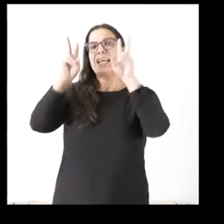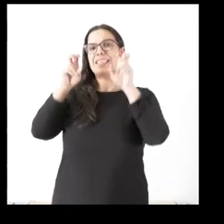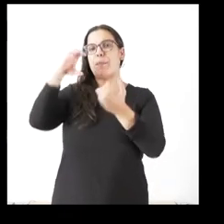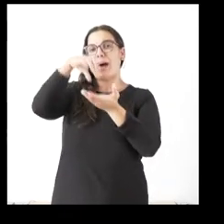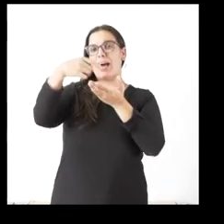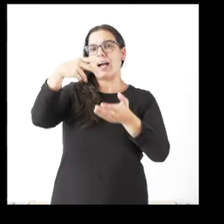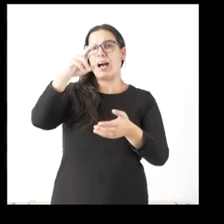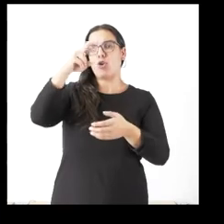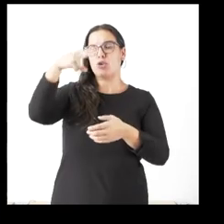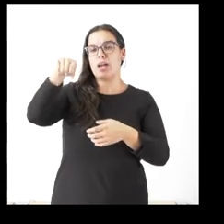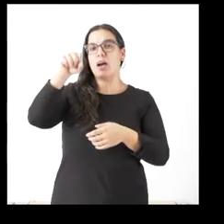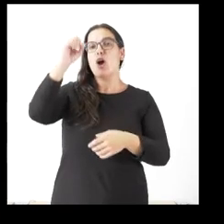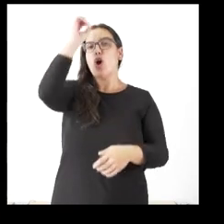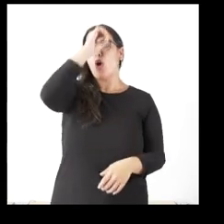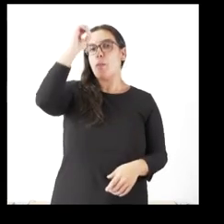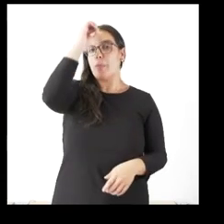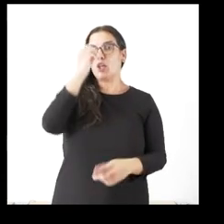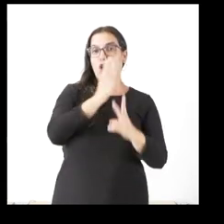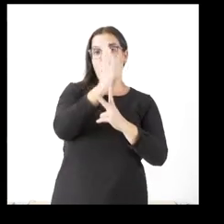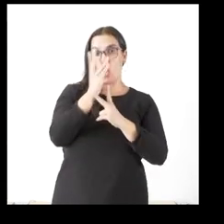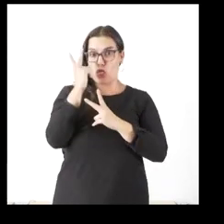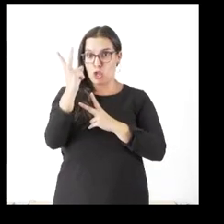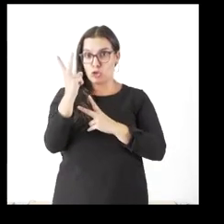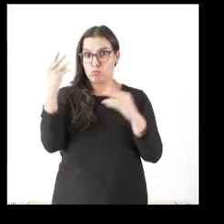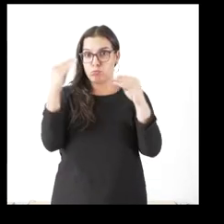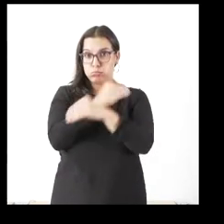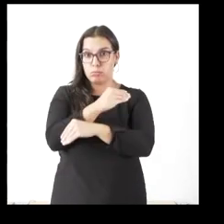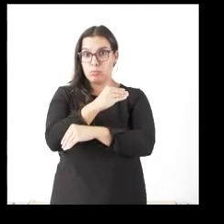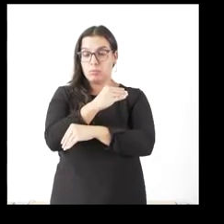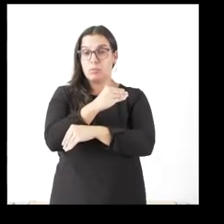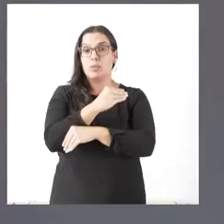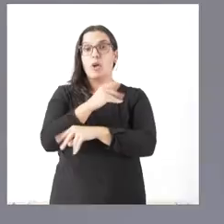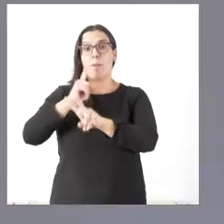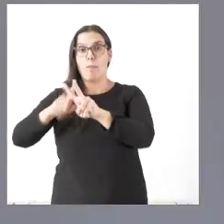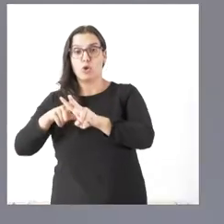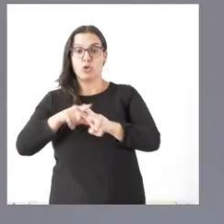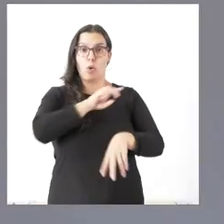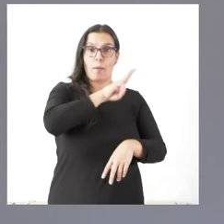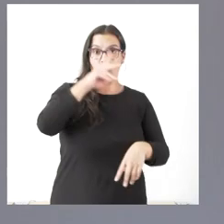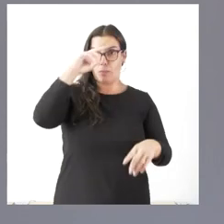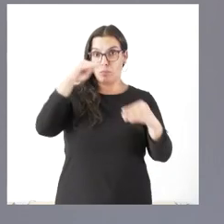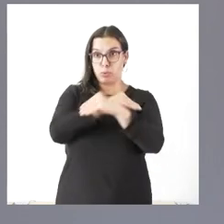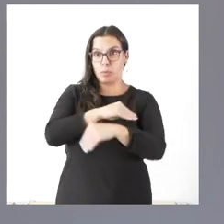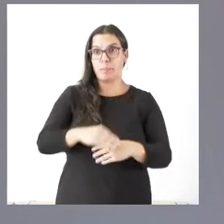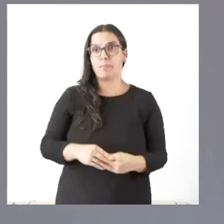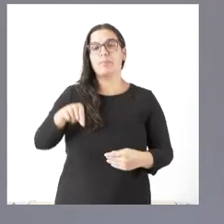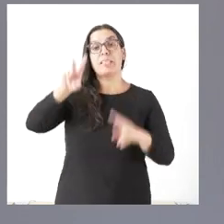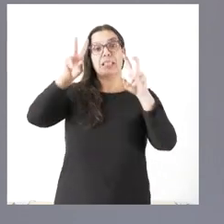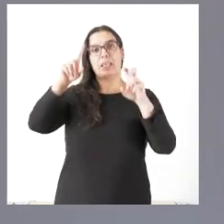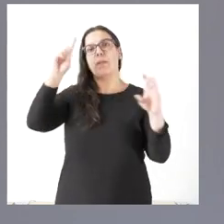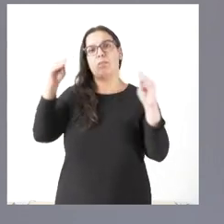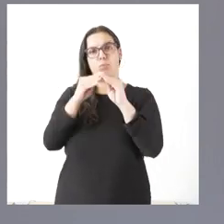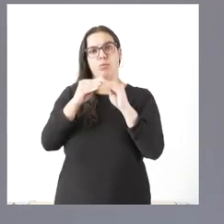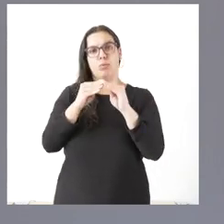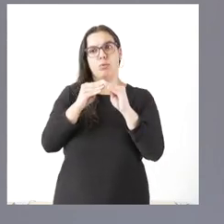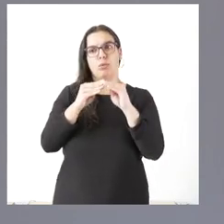Garoña, dependiendo de los consejeros del Partido Popular o los consejeros de Vox. Hay una coincidencia sobre este asunto y además hay una